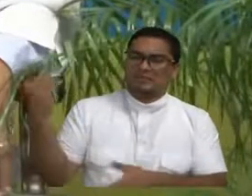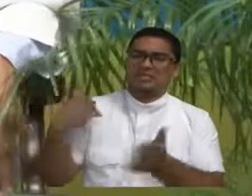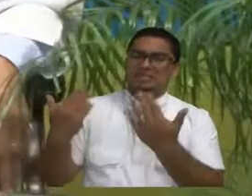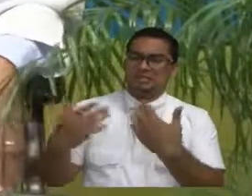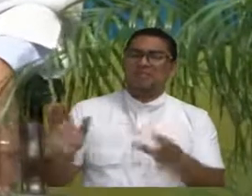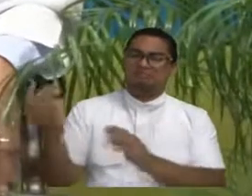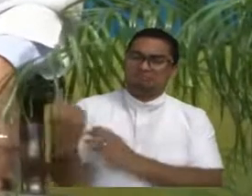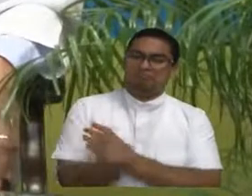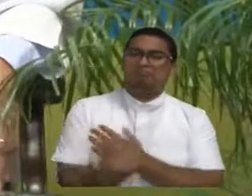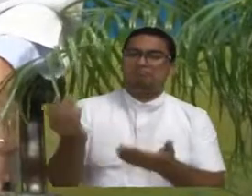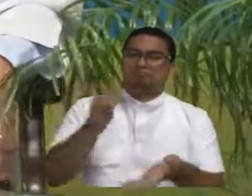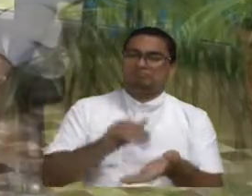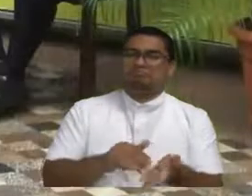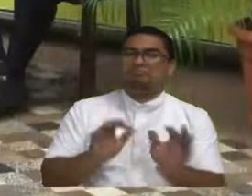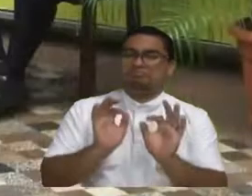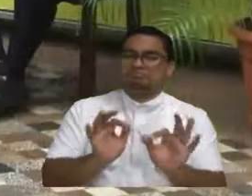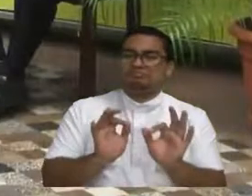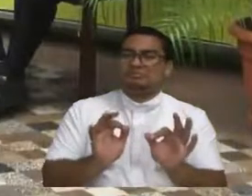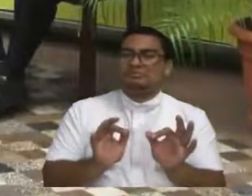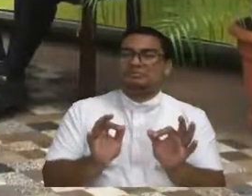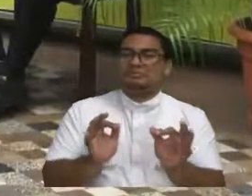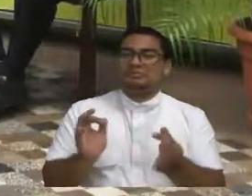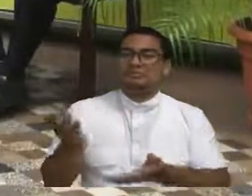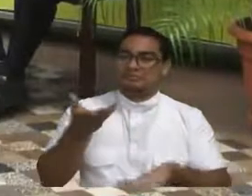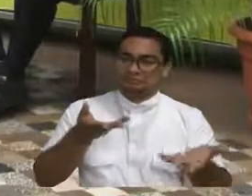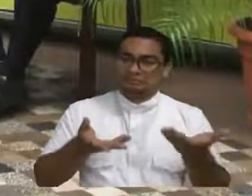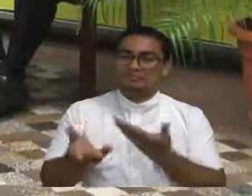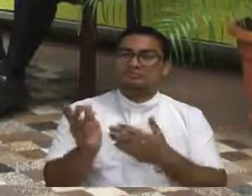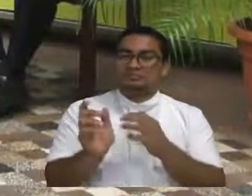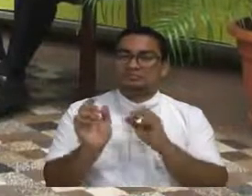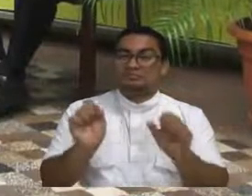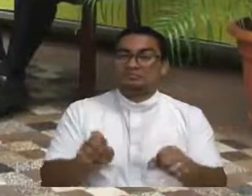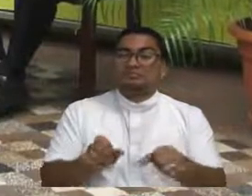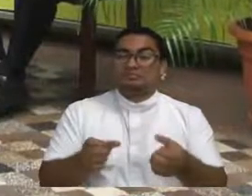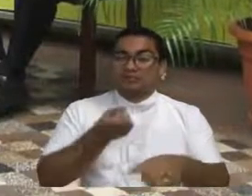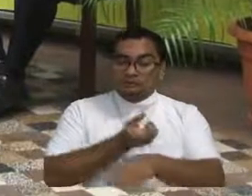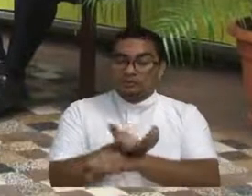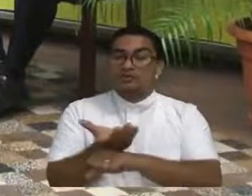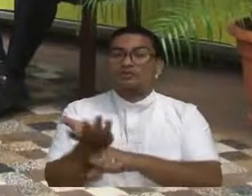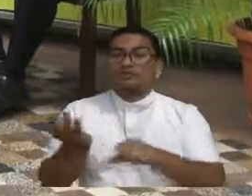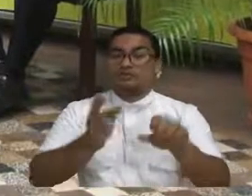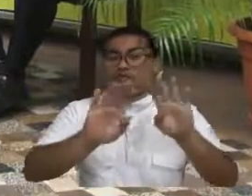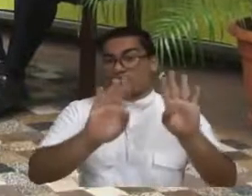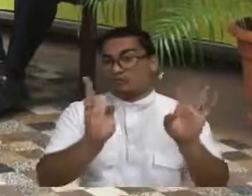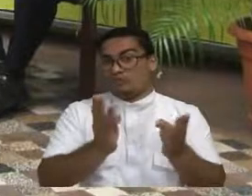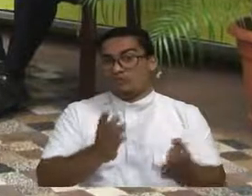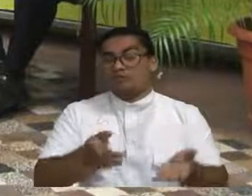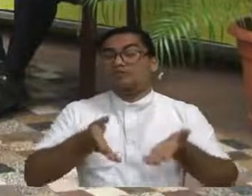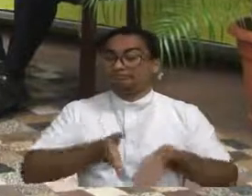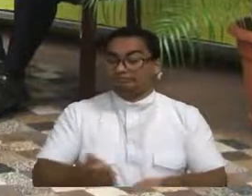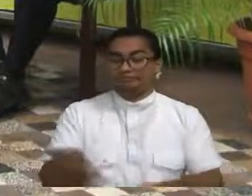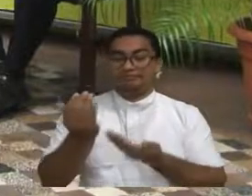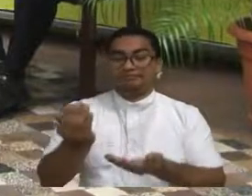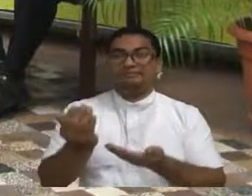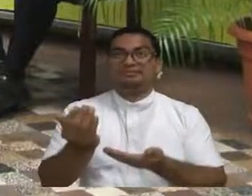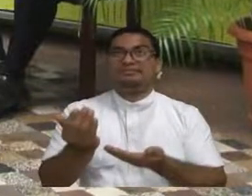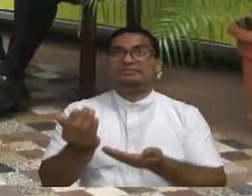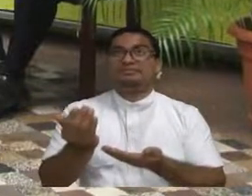que el espacio, espero que sea de mucho provecho para las mujeres que acaban de dar a luz en estos momentos y